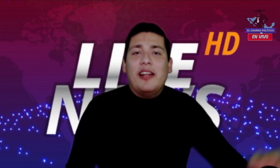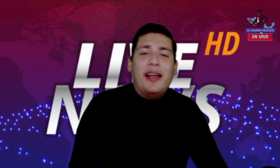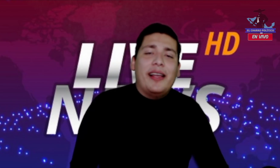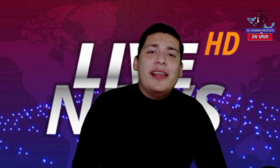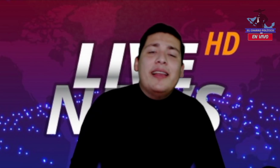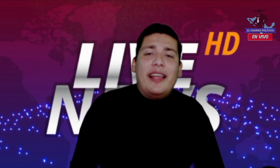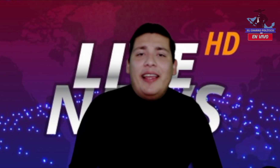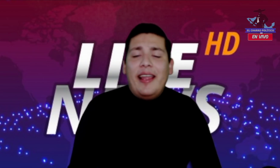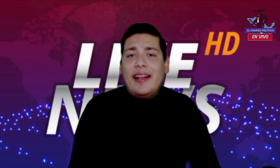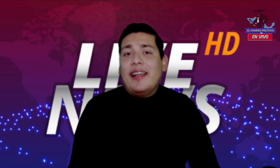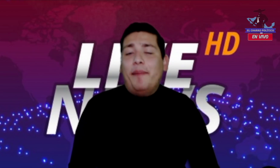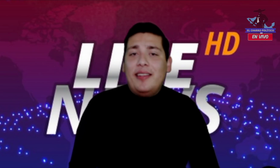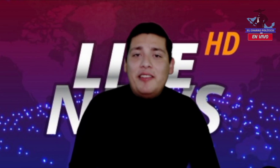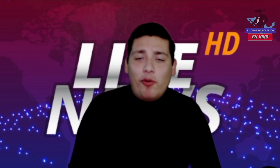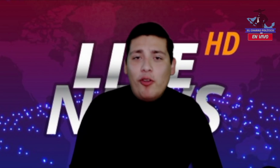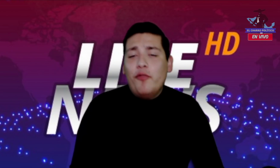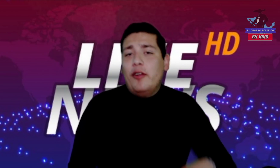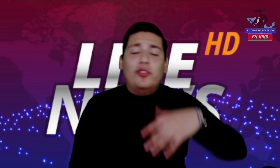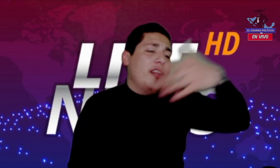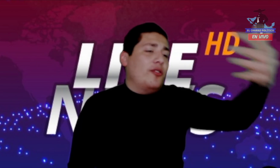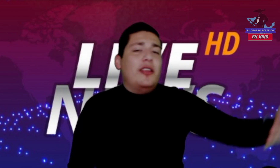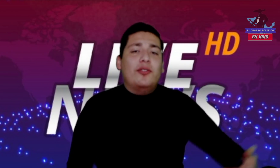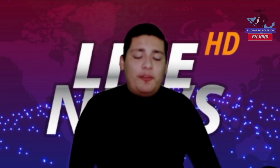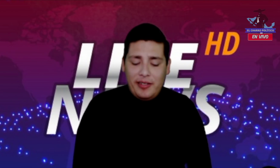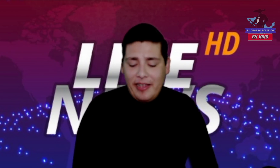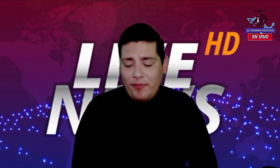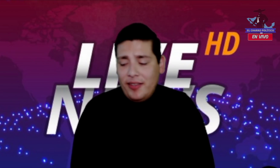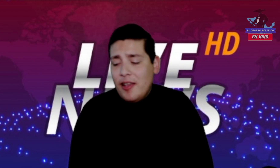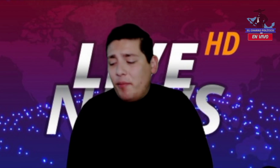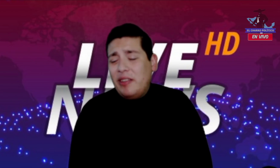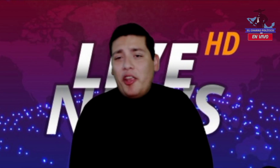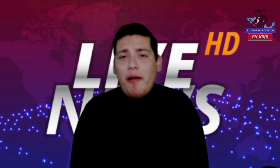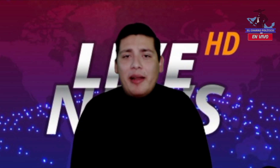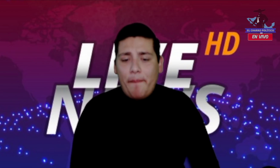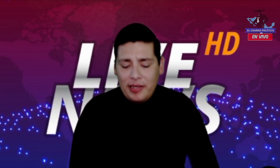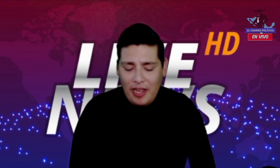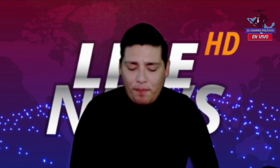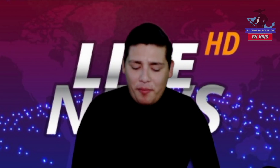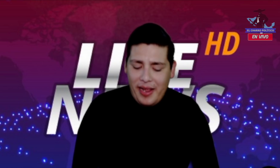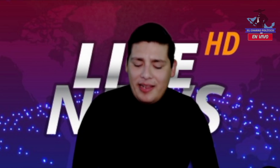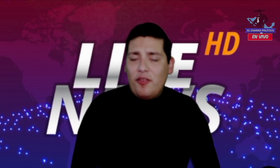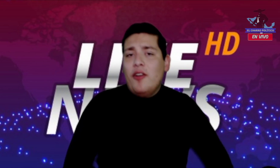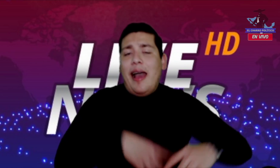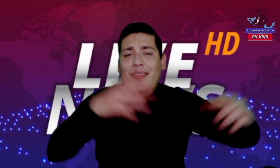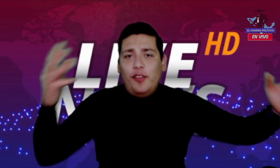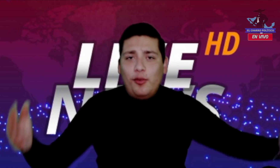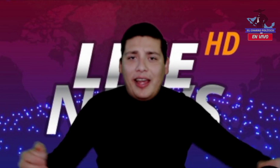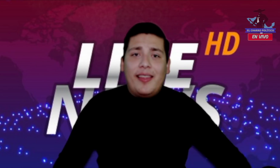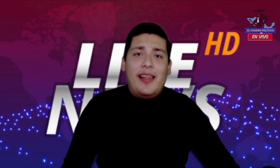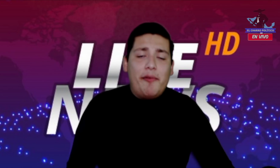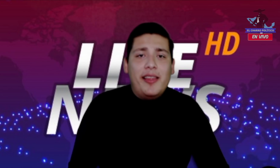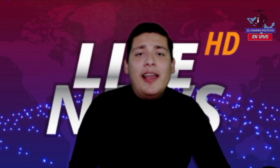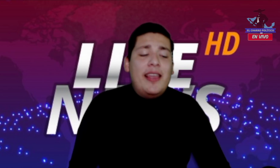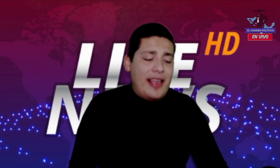este entramaje que en el que participó, donde los hijos de los expresidentes pues se lo llevaban a pasear por México a